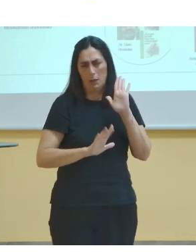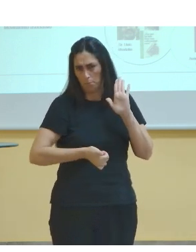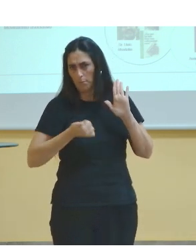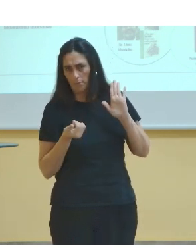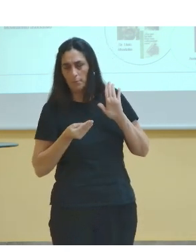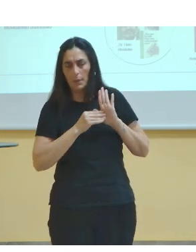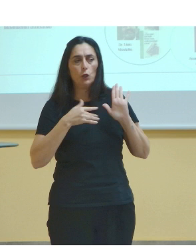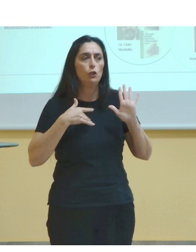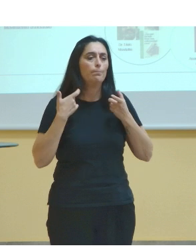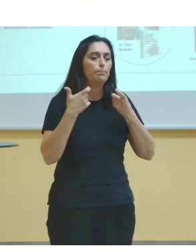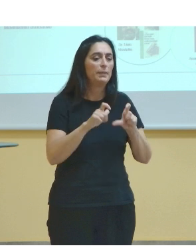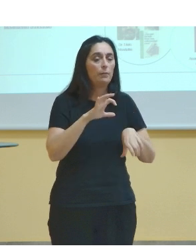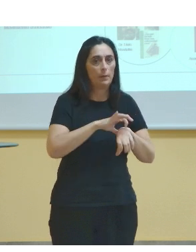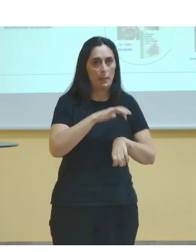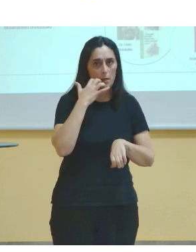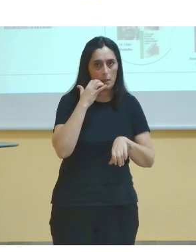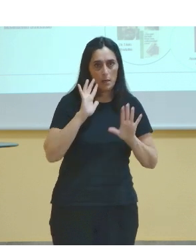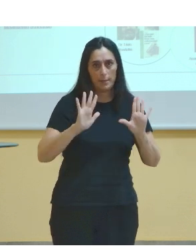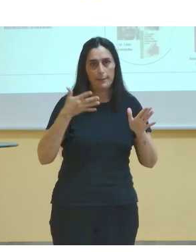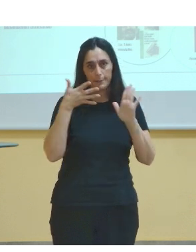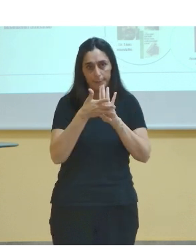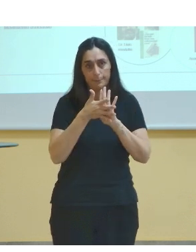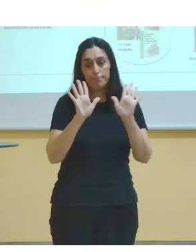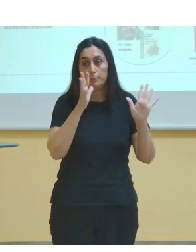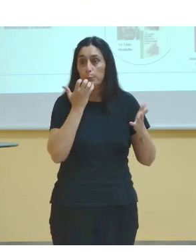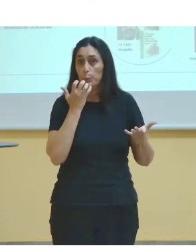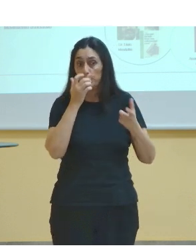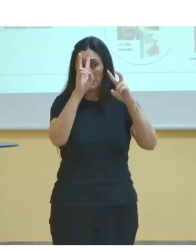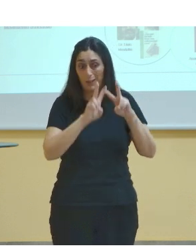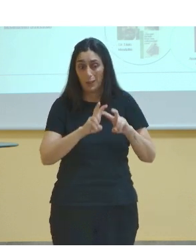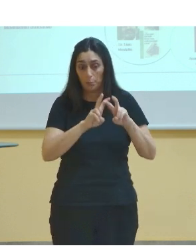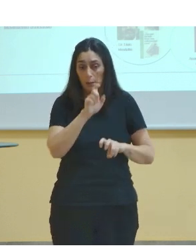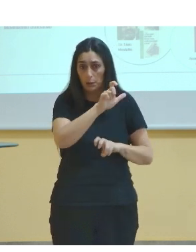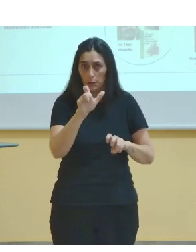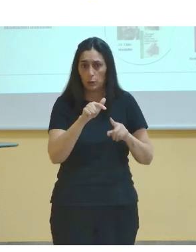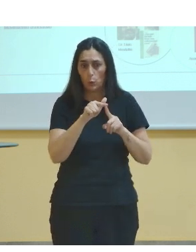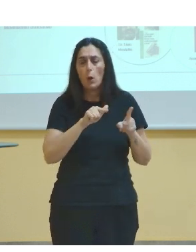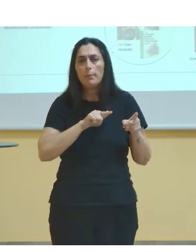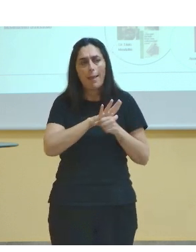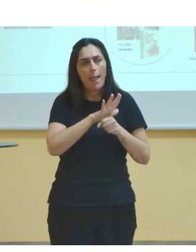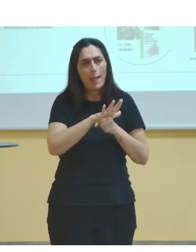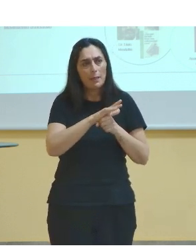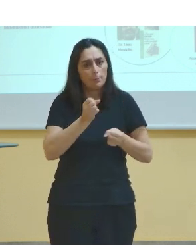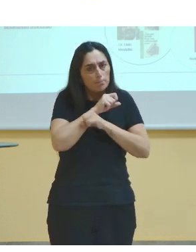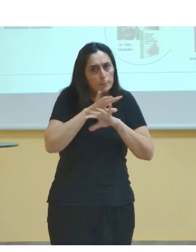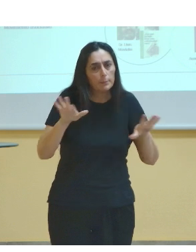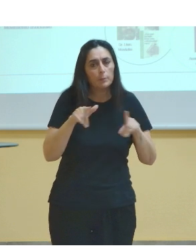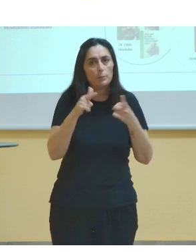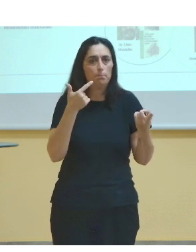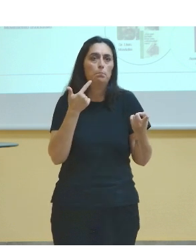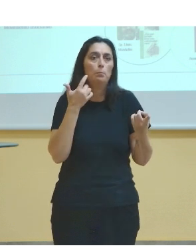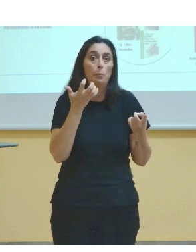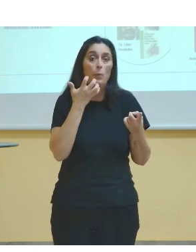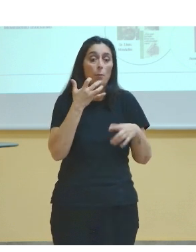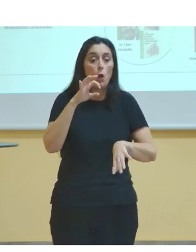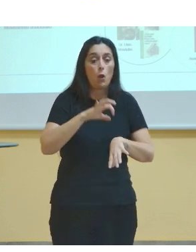de enfermedades raras, claro. Por ejemplo, tenemos investigadores que están cada vez más en el ámbito de la divulgación. Destaco, por ejemplo, el